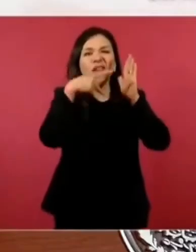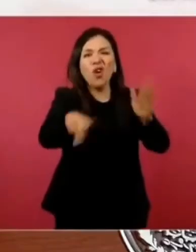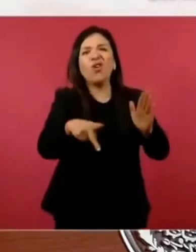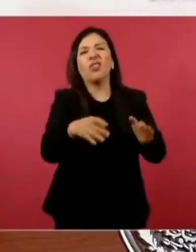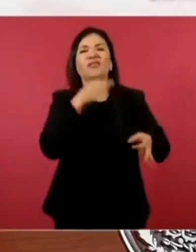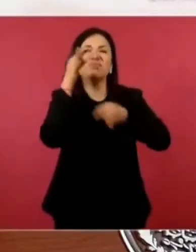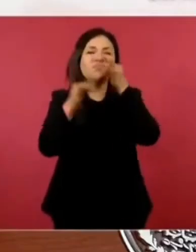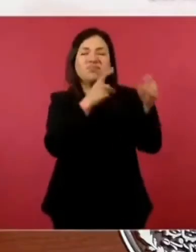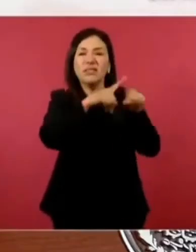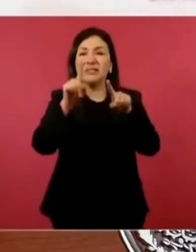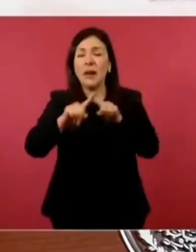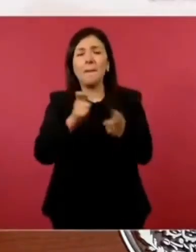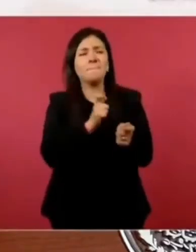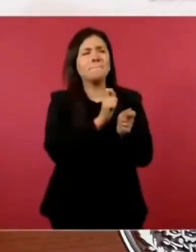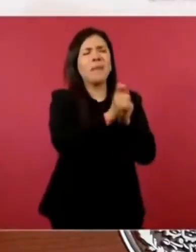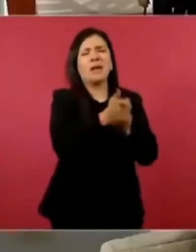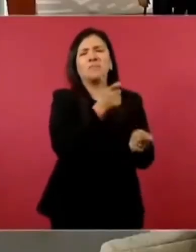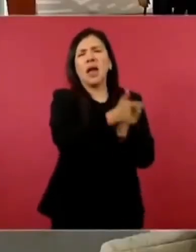dinero y dinero para